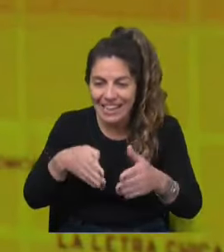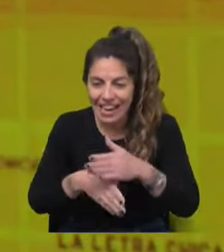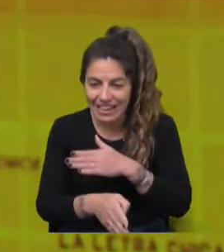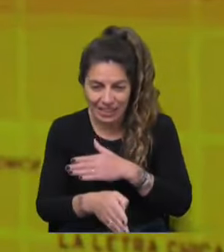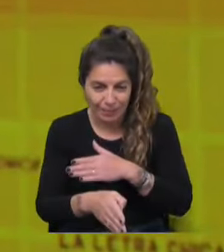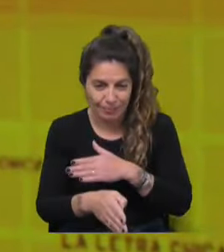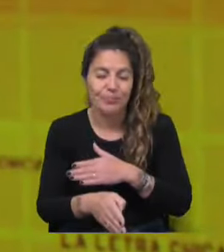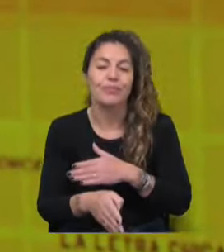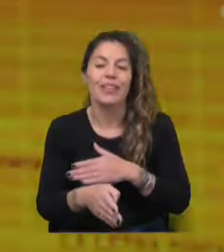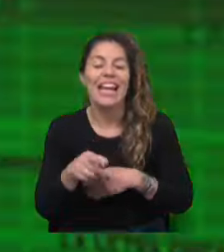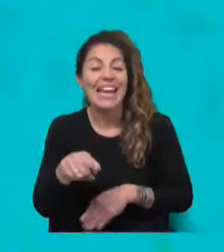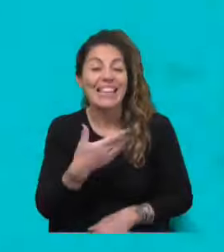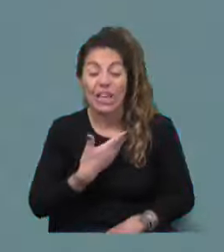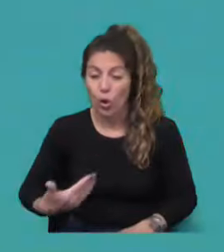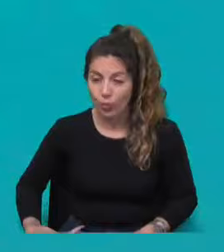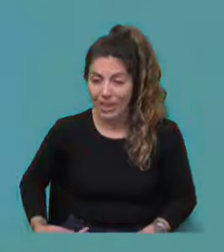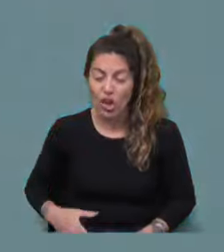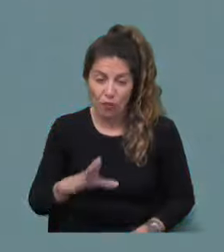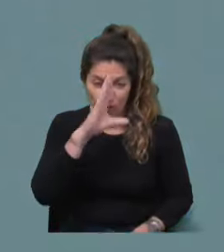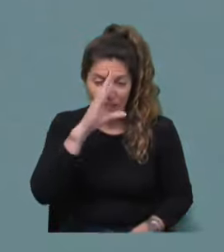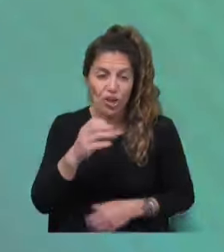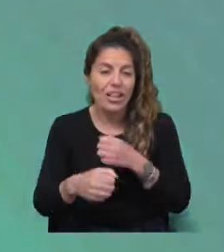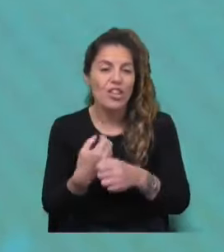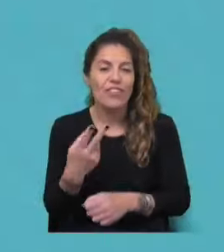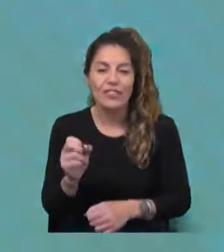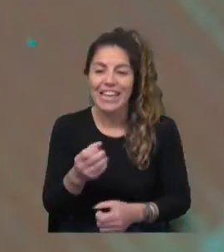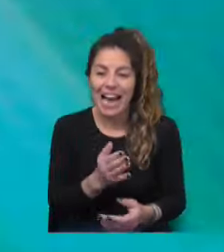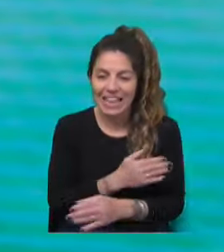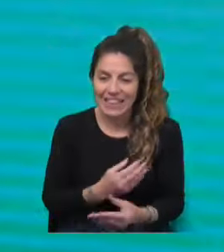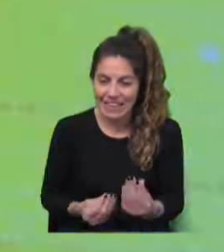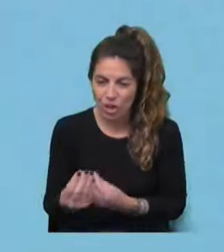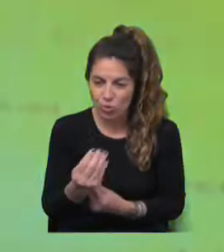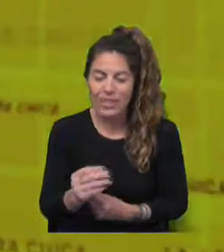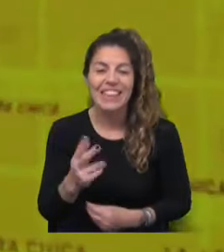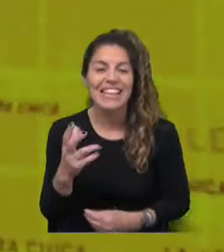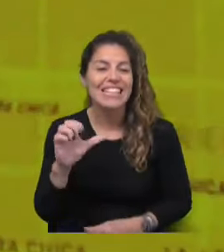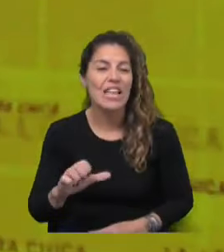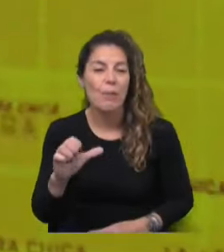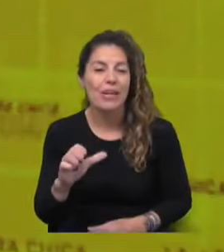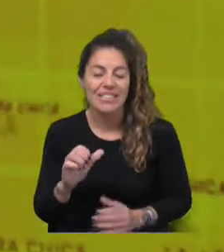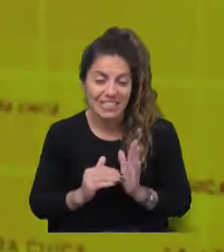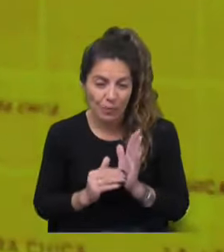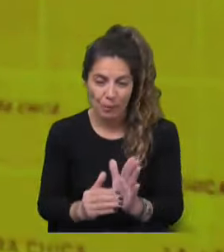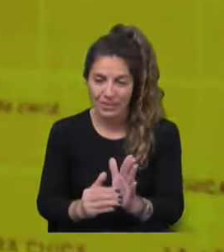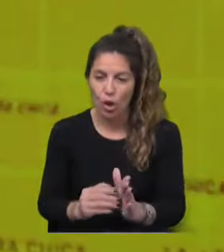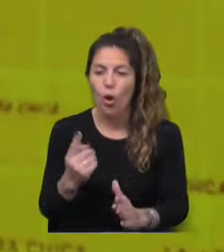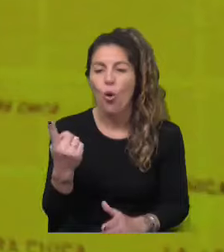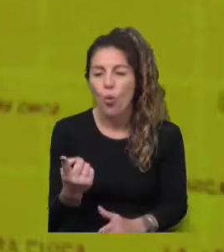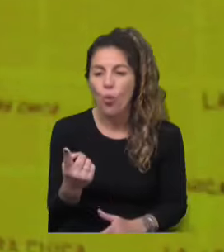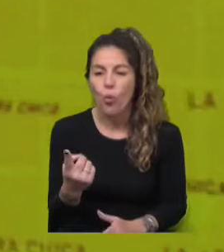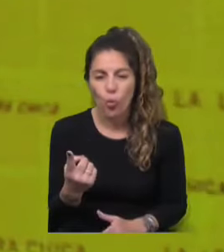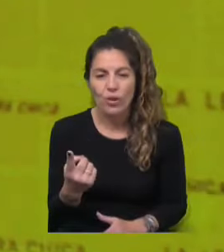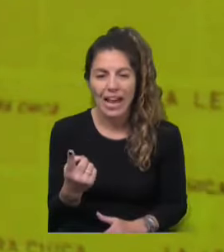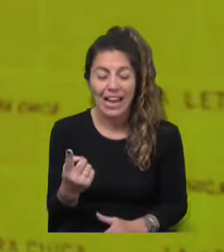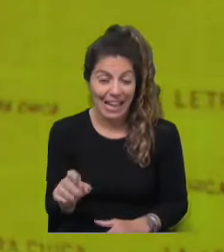Uh-huh. Este gobierno, en febrero del 2020, antes de asumir, ahí ya hay tres empresas que se habían presentado. Una incluso es la